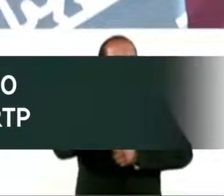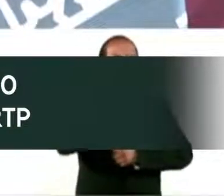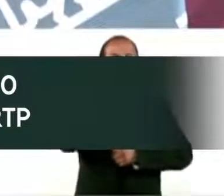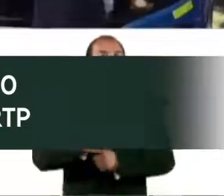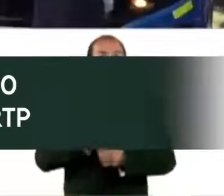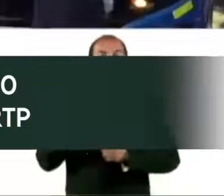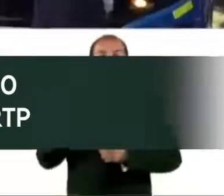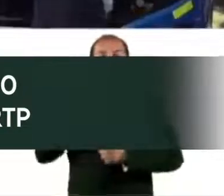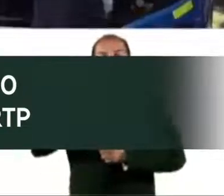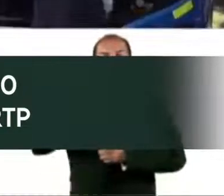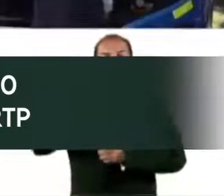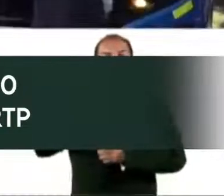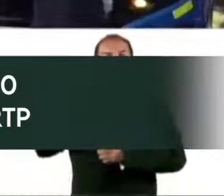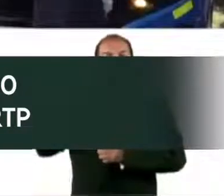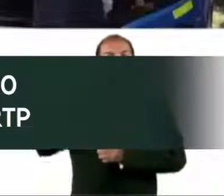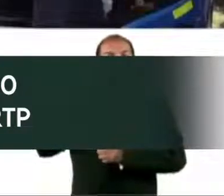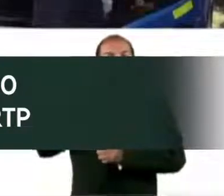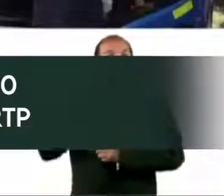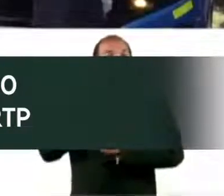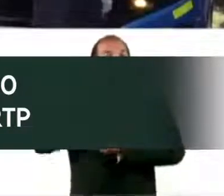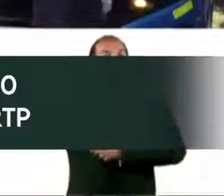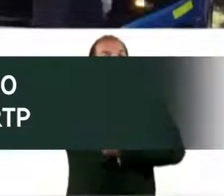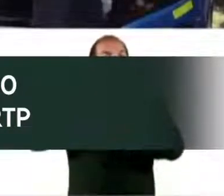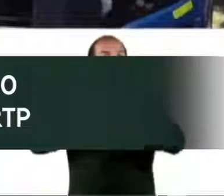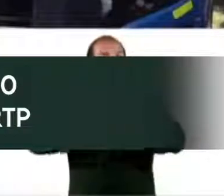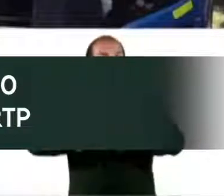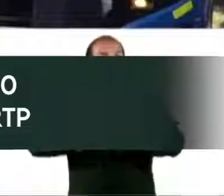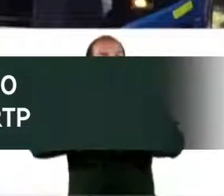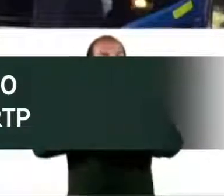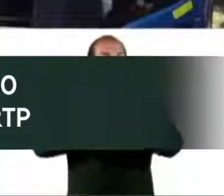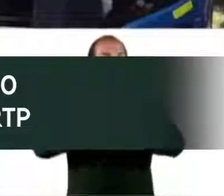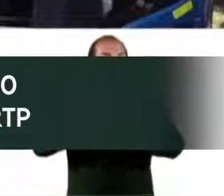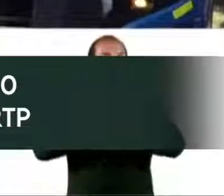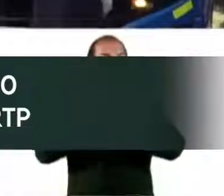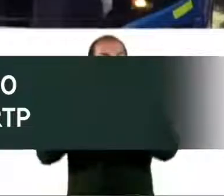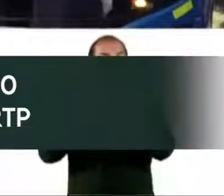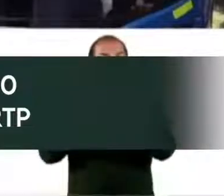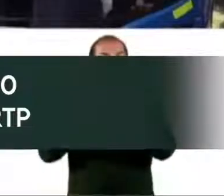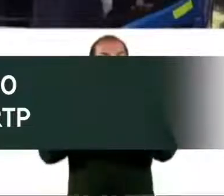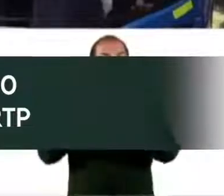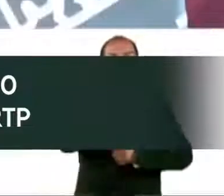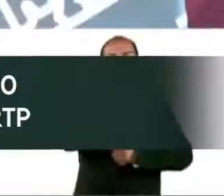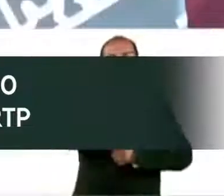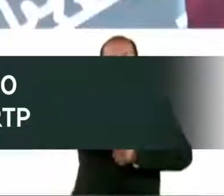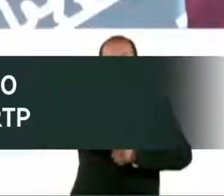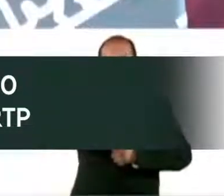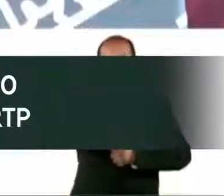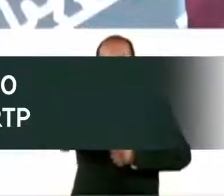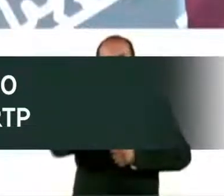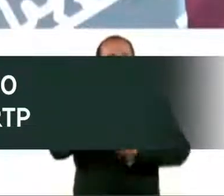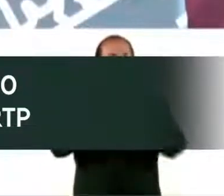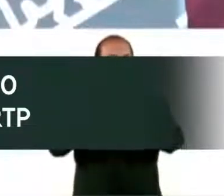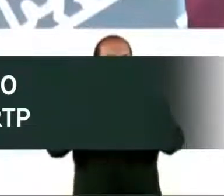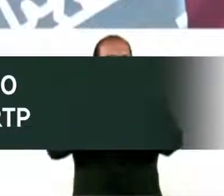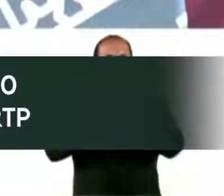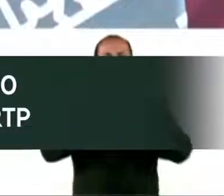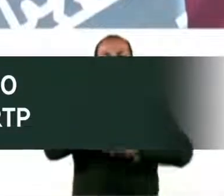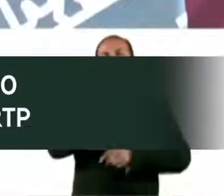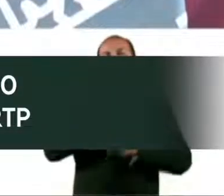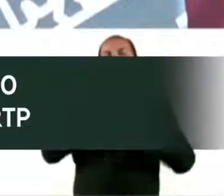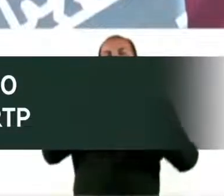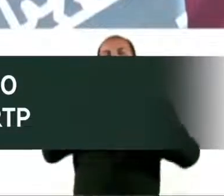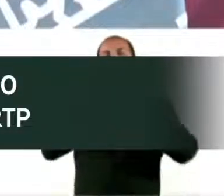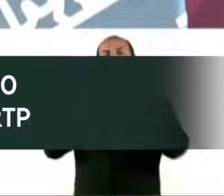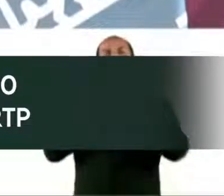podría concretarse la asignación. Dijo que entre 2019 y 2022 se han invertido 2.266